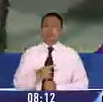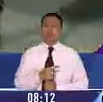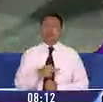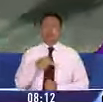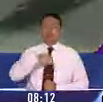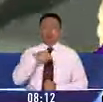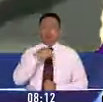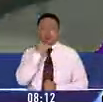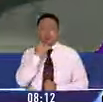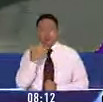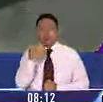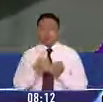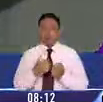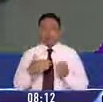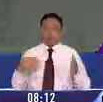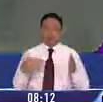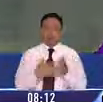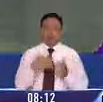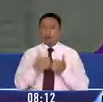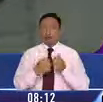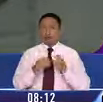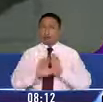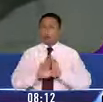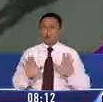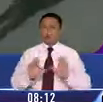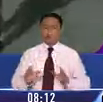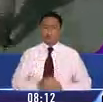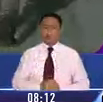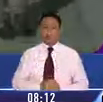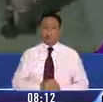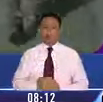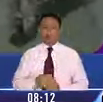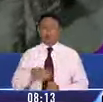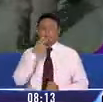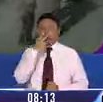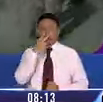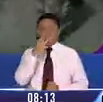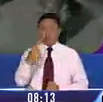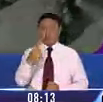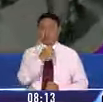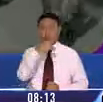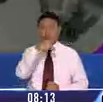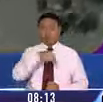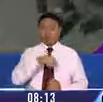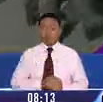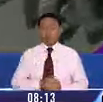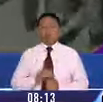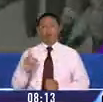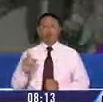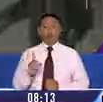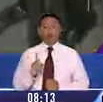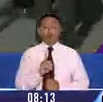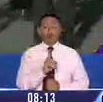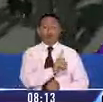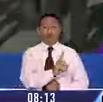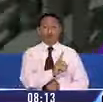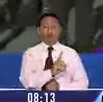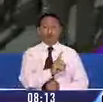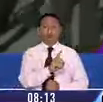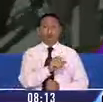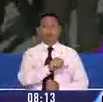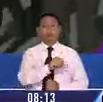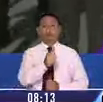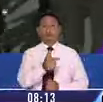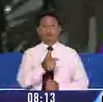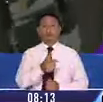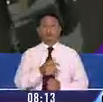ningún inconveniente, ningún problema, y ahí podemos observar que ya se está dirigiendo también al resto de los